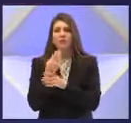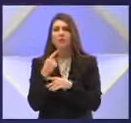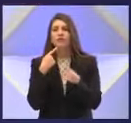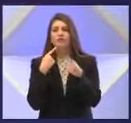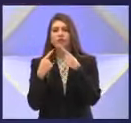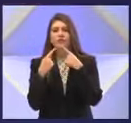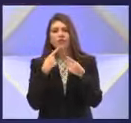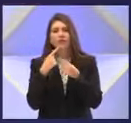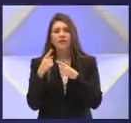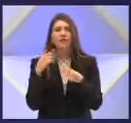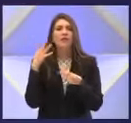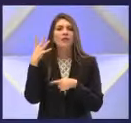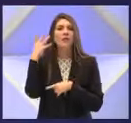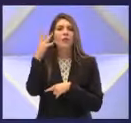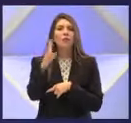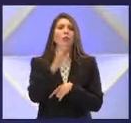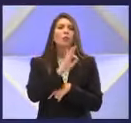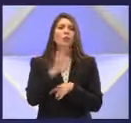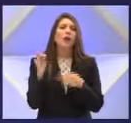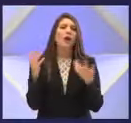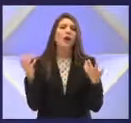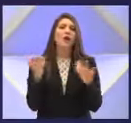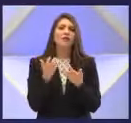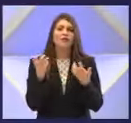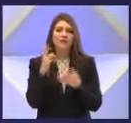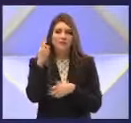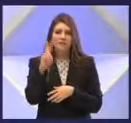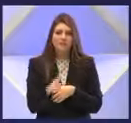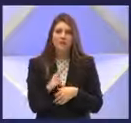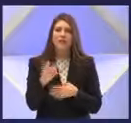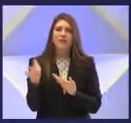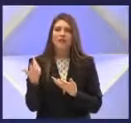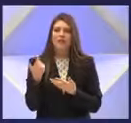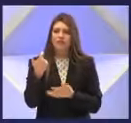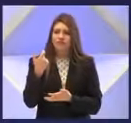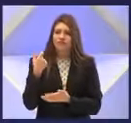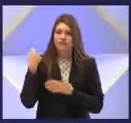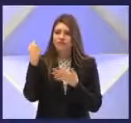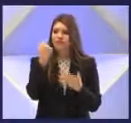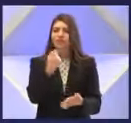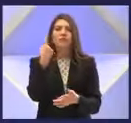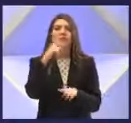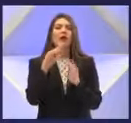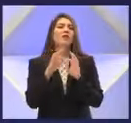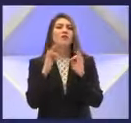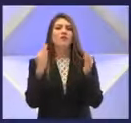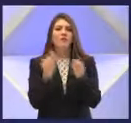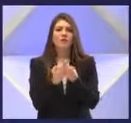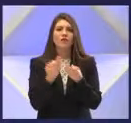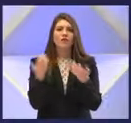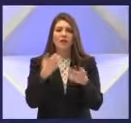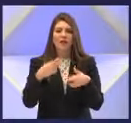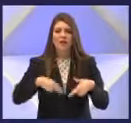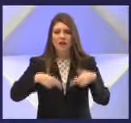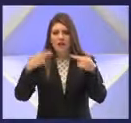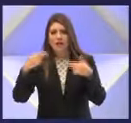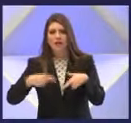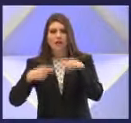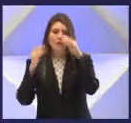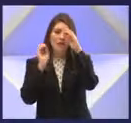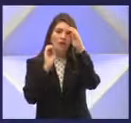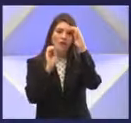importantemente puede resultar en inversiones en modelos de sostenibilidad de negocios o de